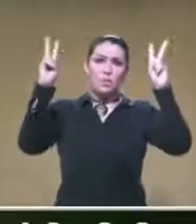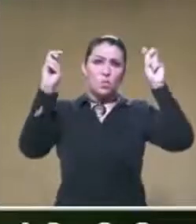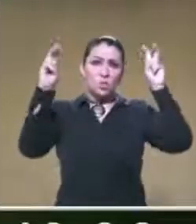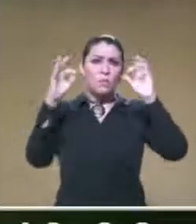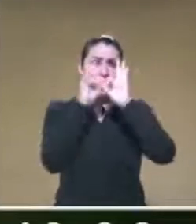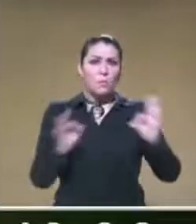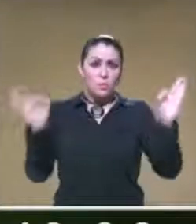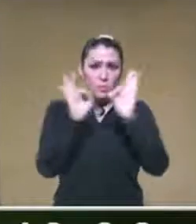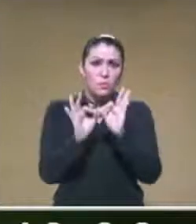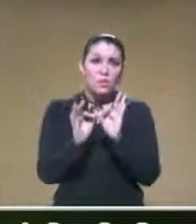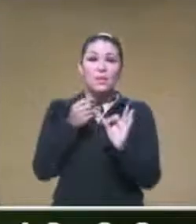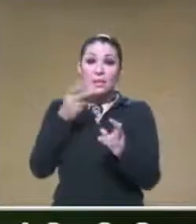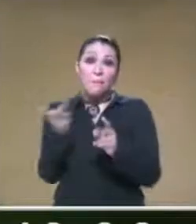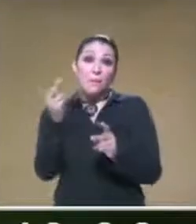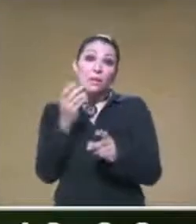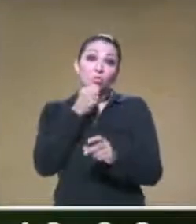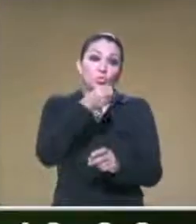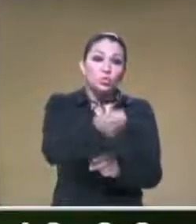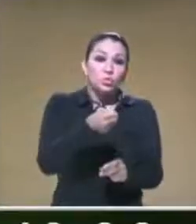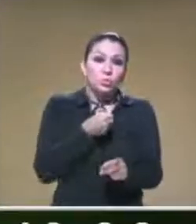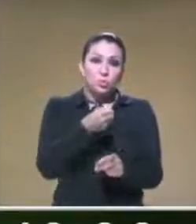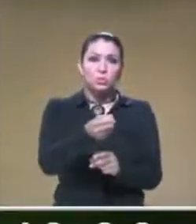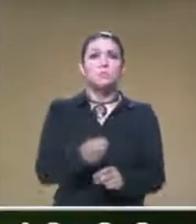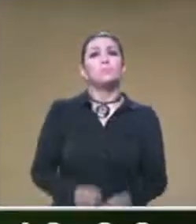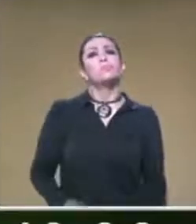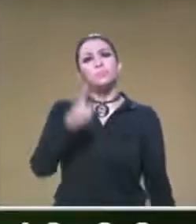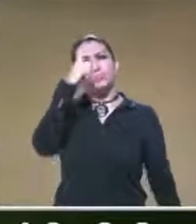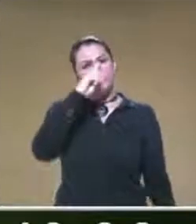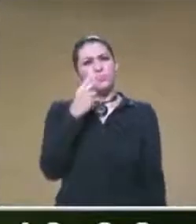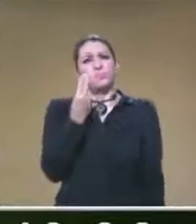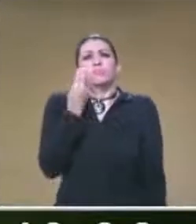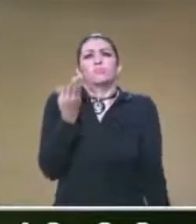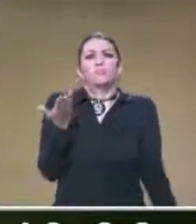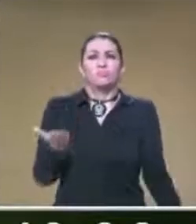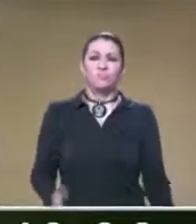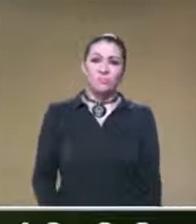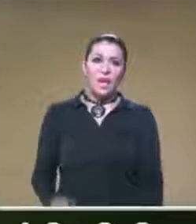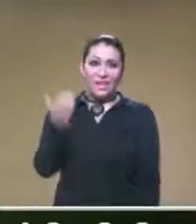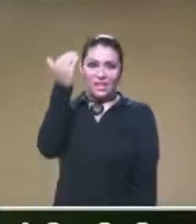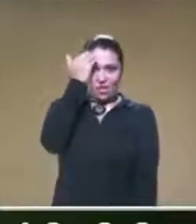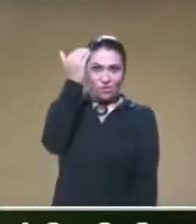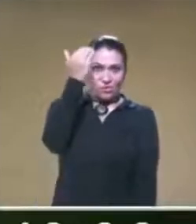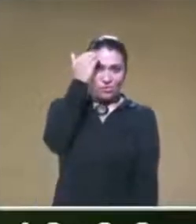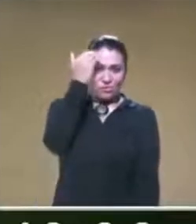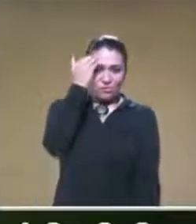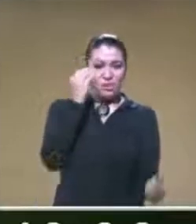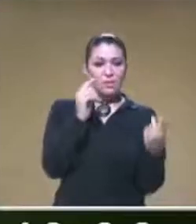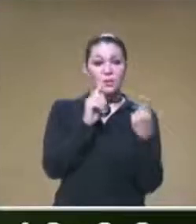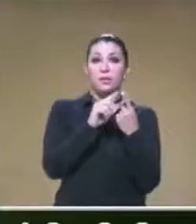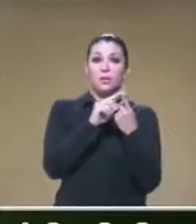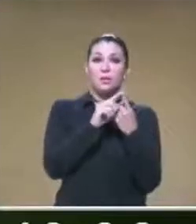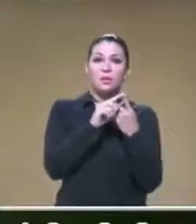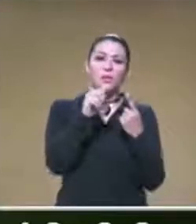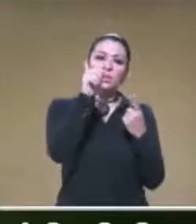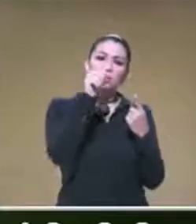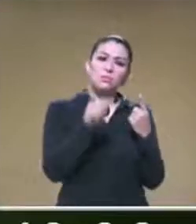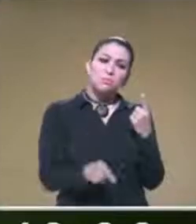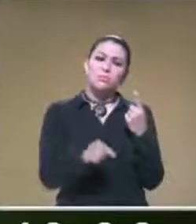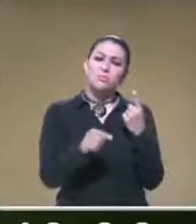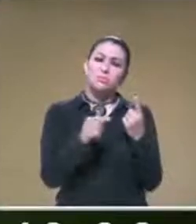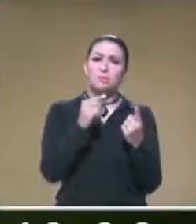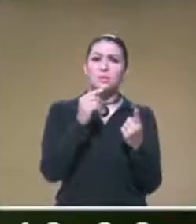interés. ¿Para qué nos sirve una entrevista de investigación? Para conocer la entrevista de la persona que